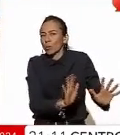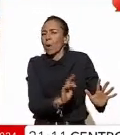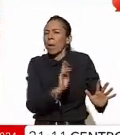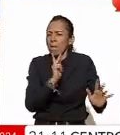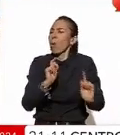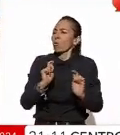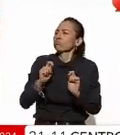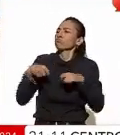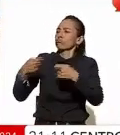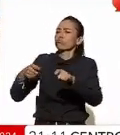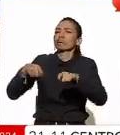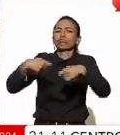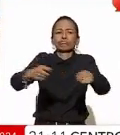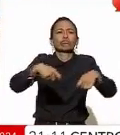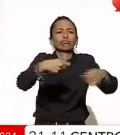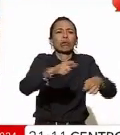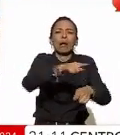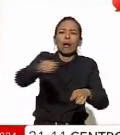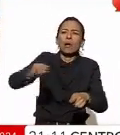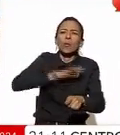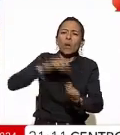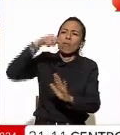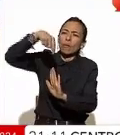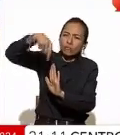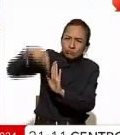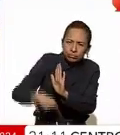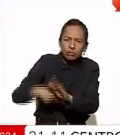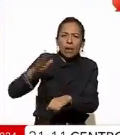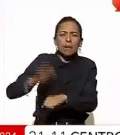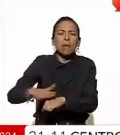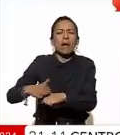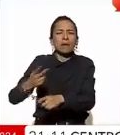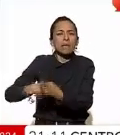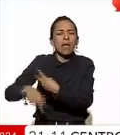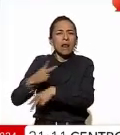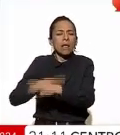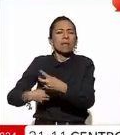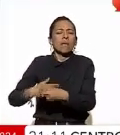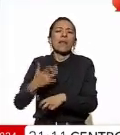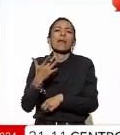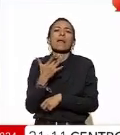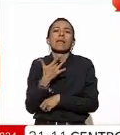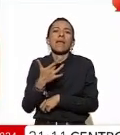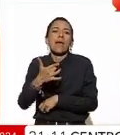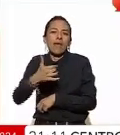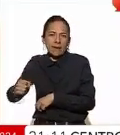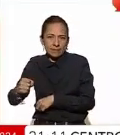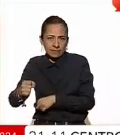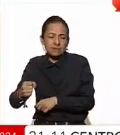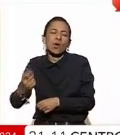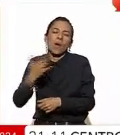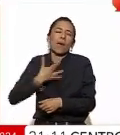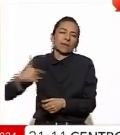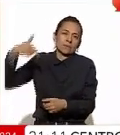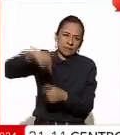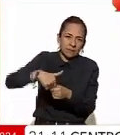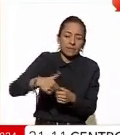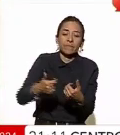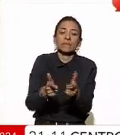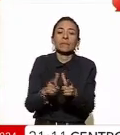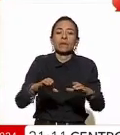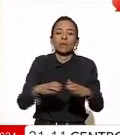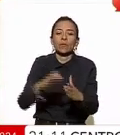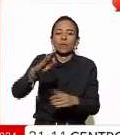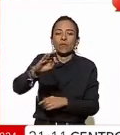core central, es decir, la exploración y la producción de gasolina. Por ejemplo, Grupo Fertinal